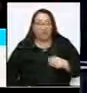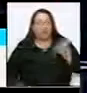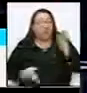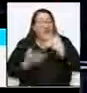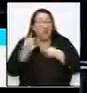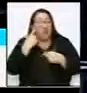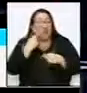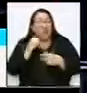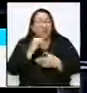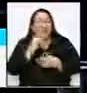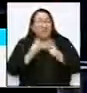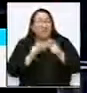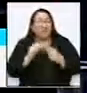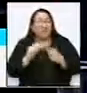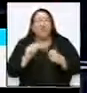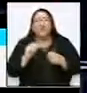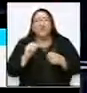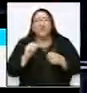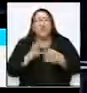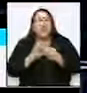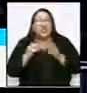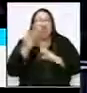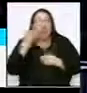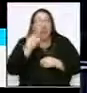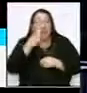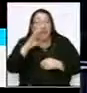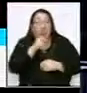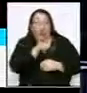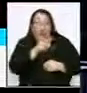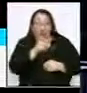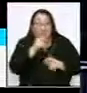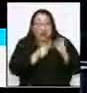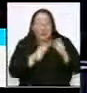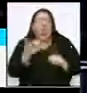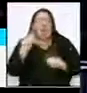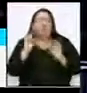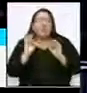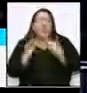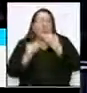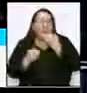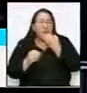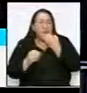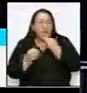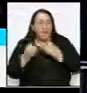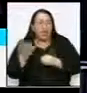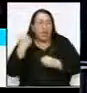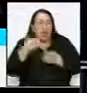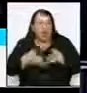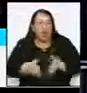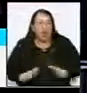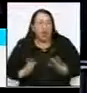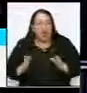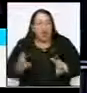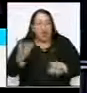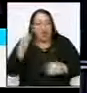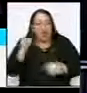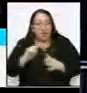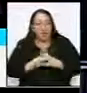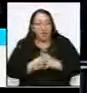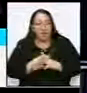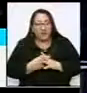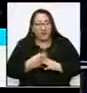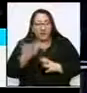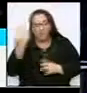y todos los tratadistas alemanes, curiosamente alemanes, porque justamente nace en el, a principios del